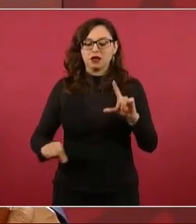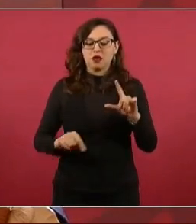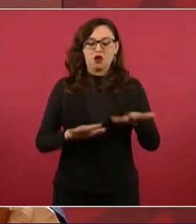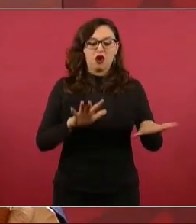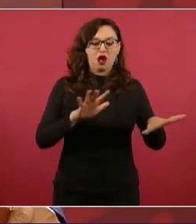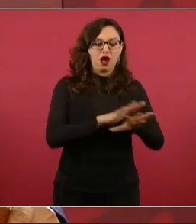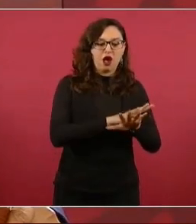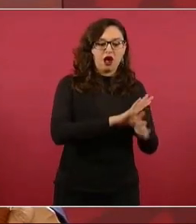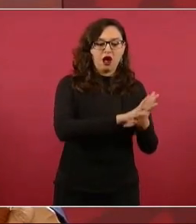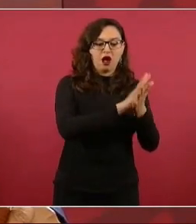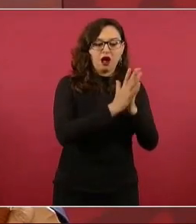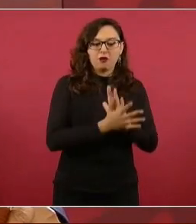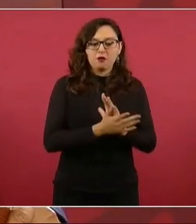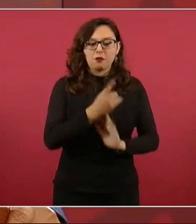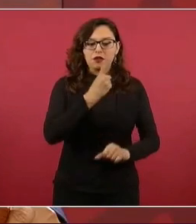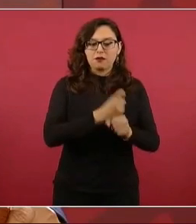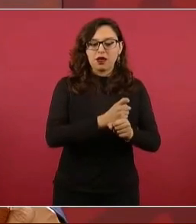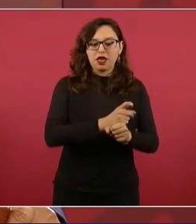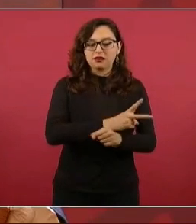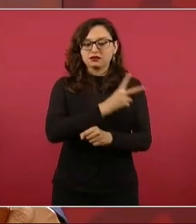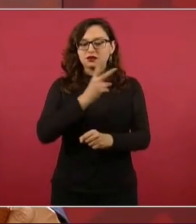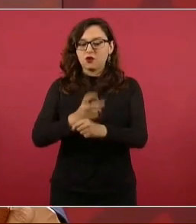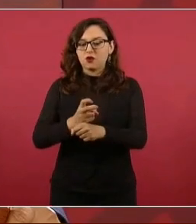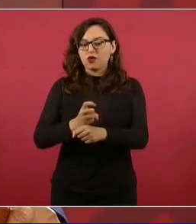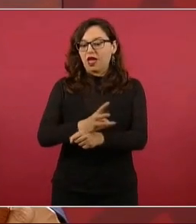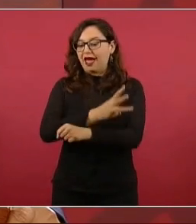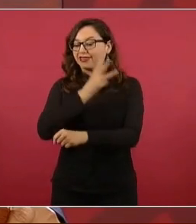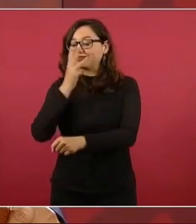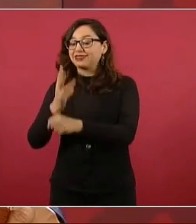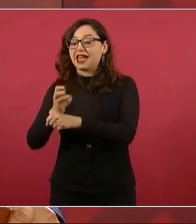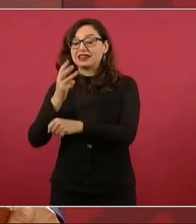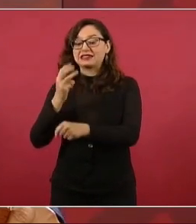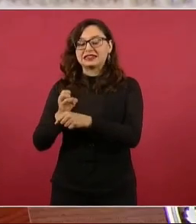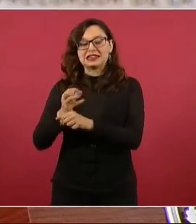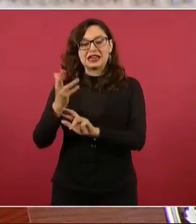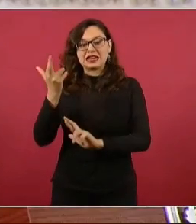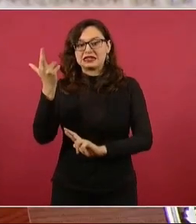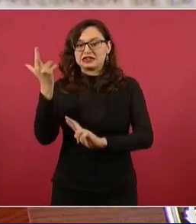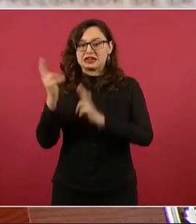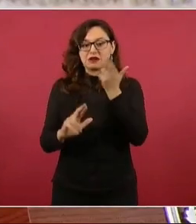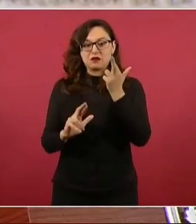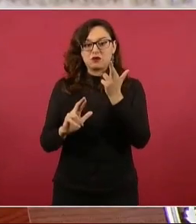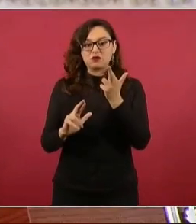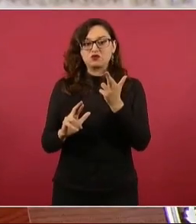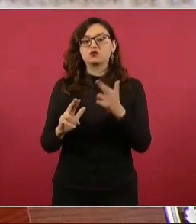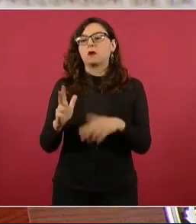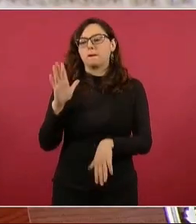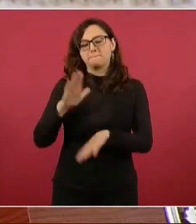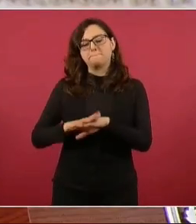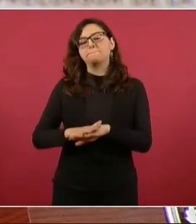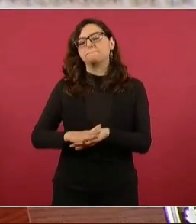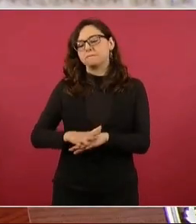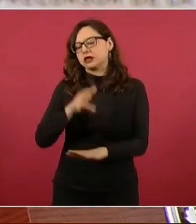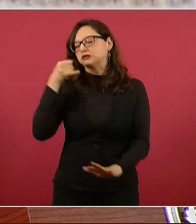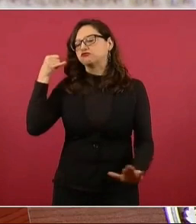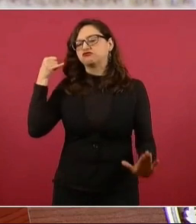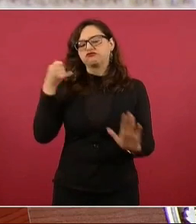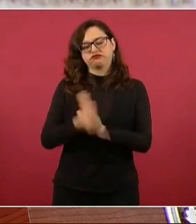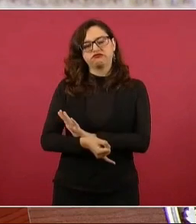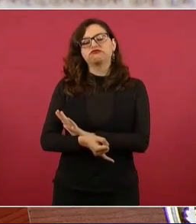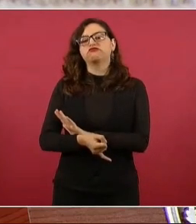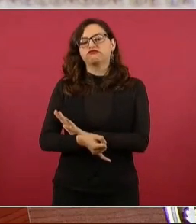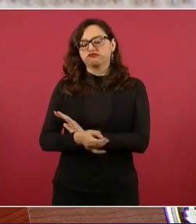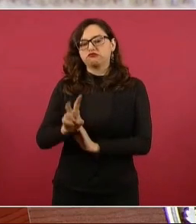más social de todas fue la Revolución Mexicana.